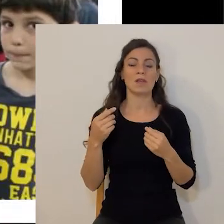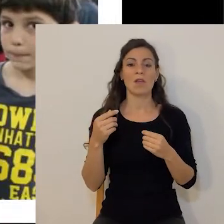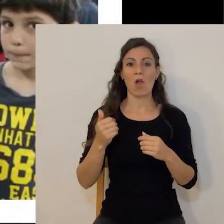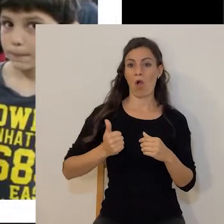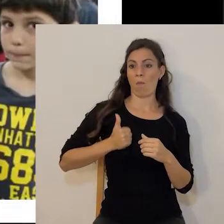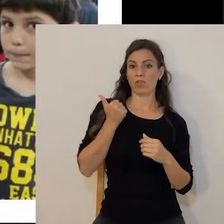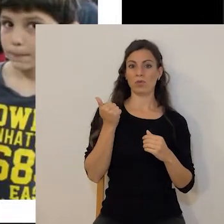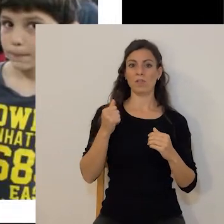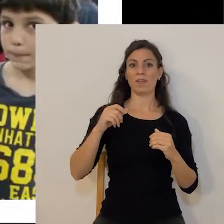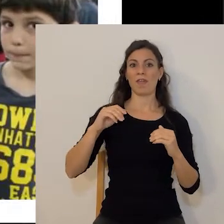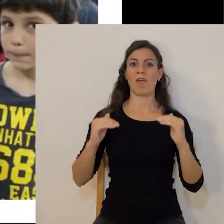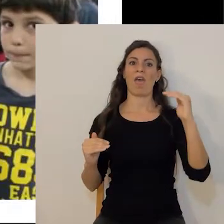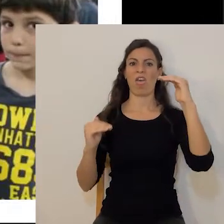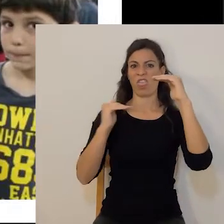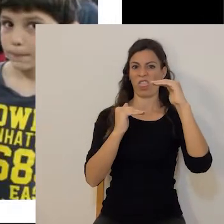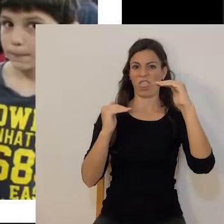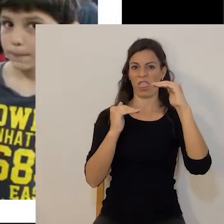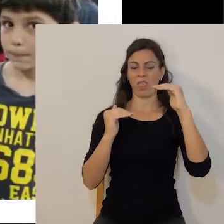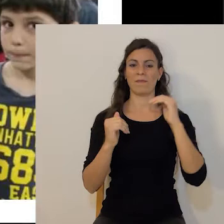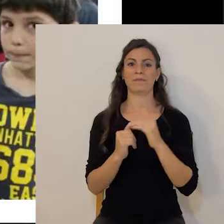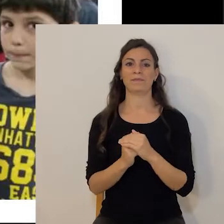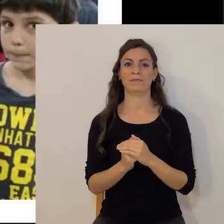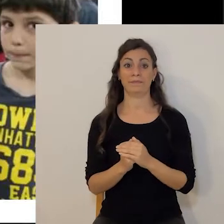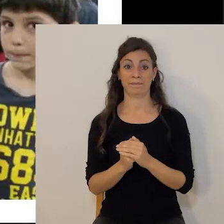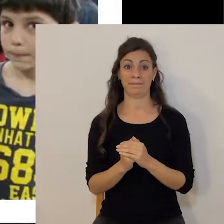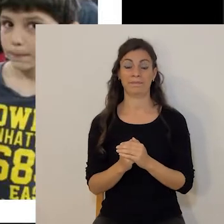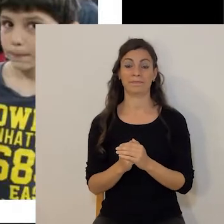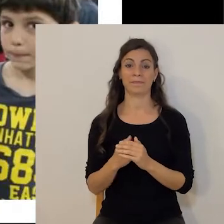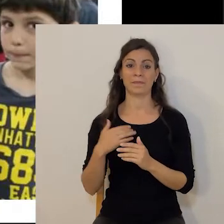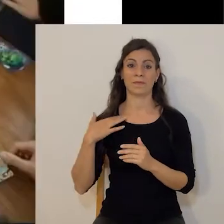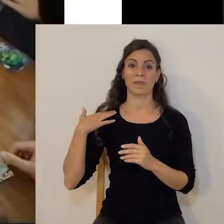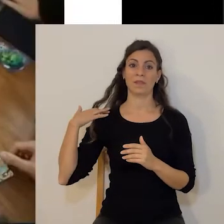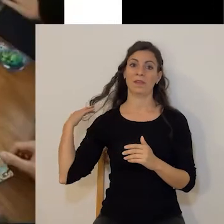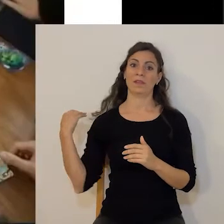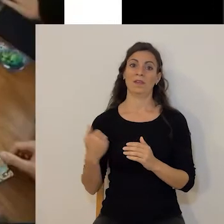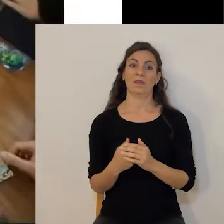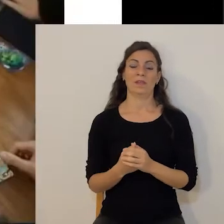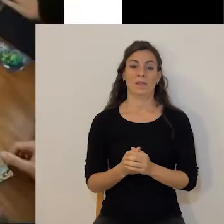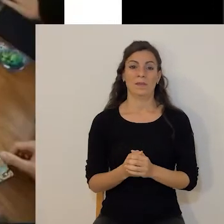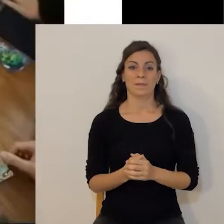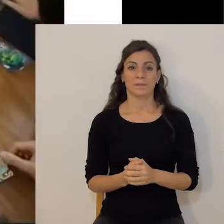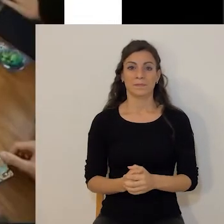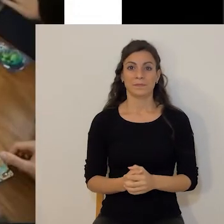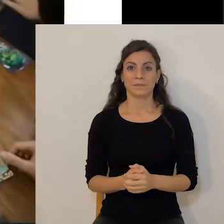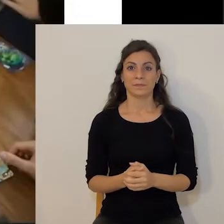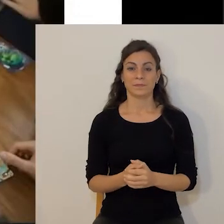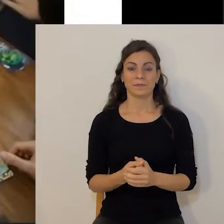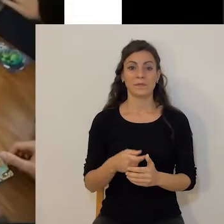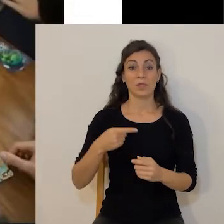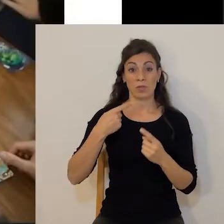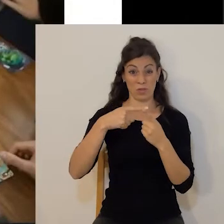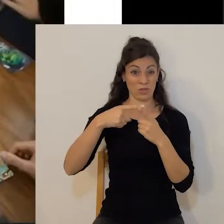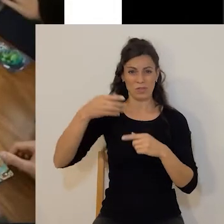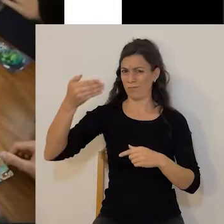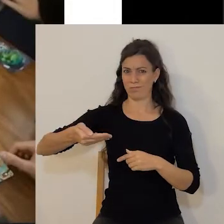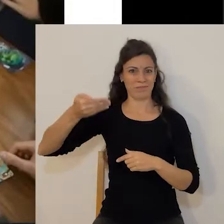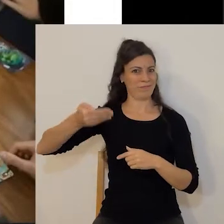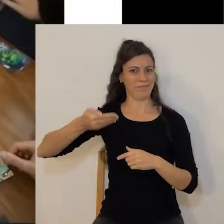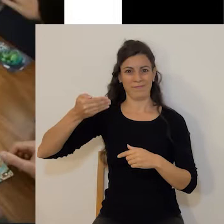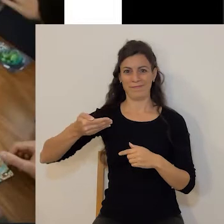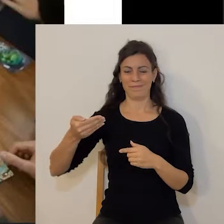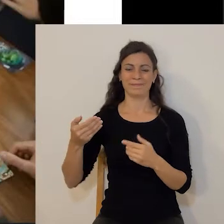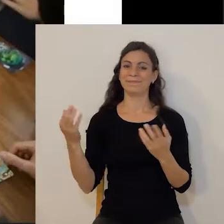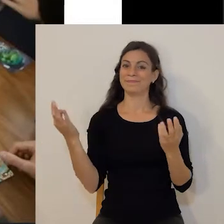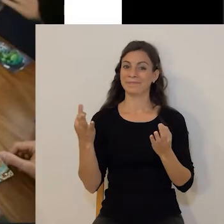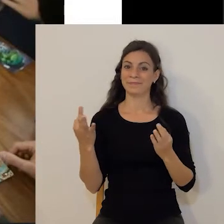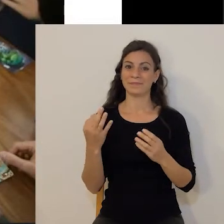de oportunidades. Bien, pues hay una cosa importantísima, y es